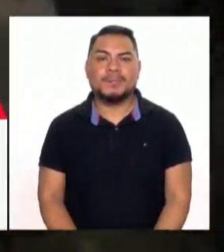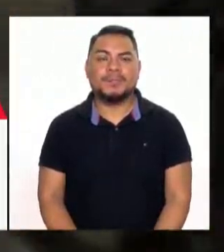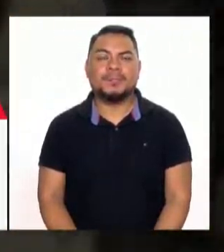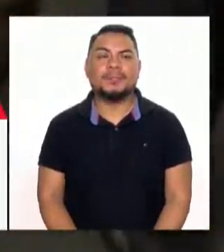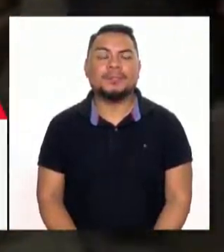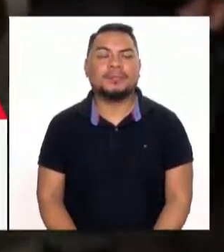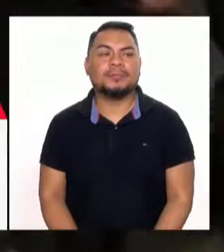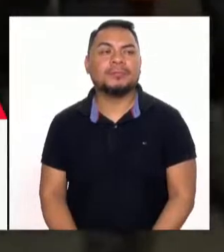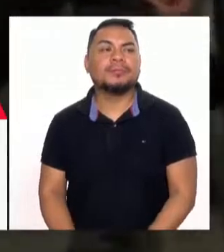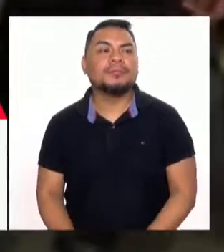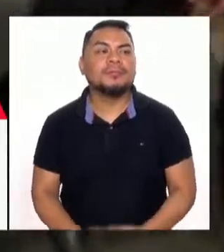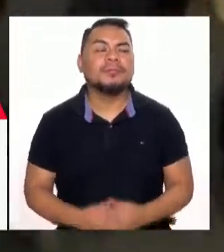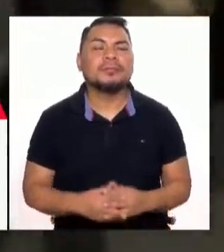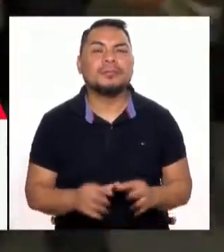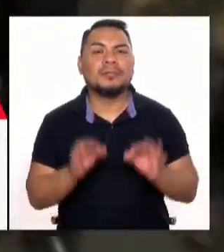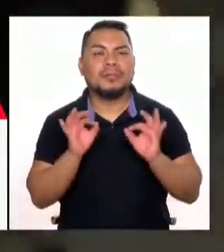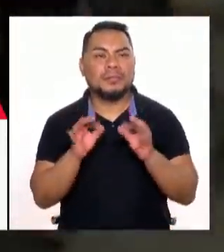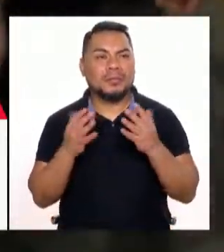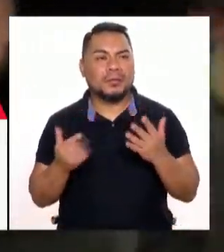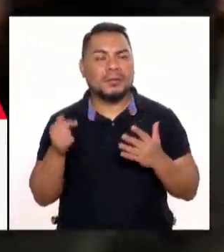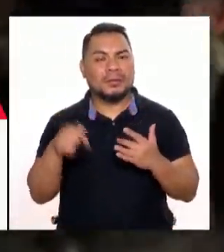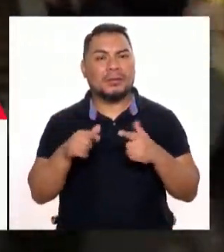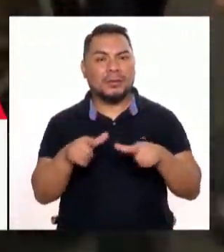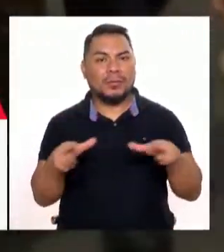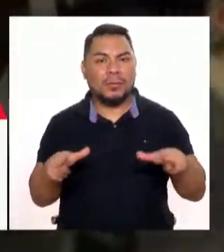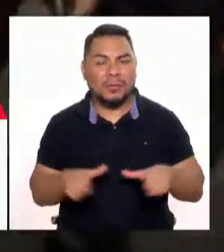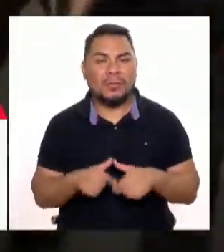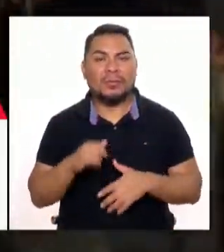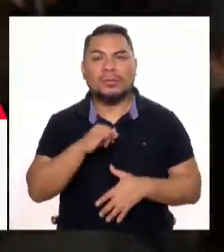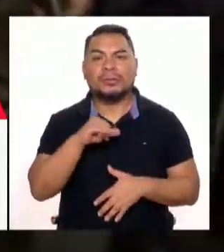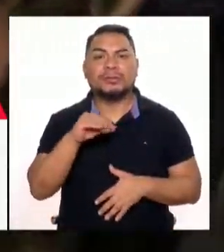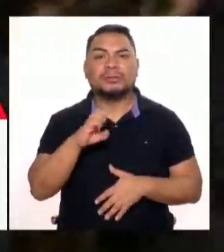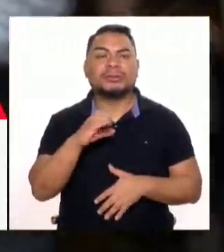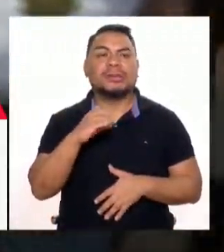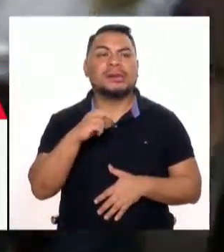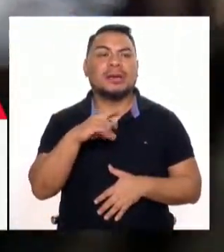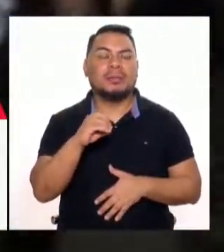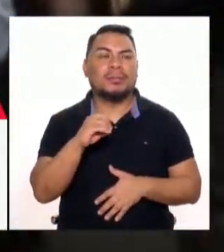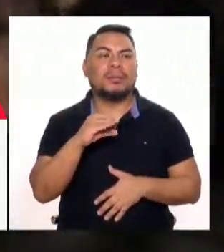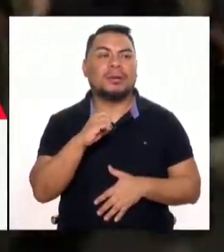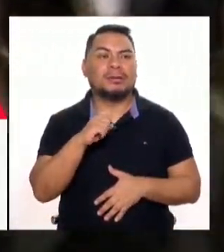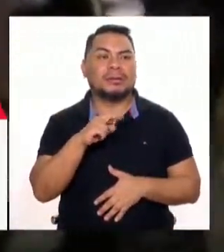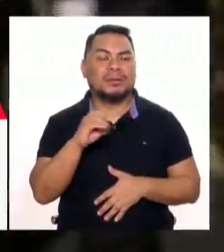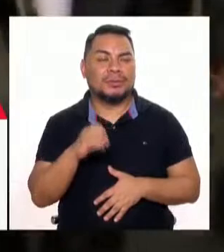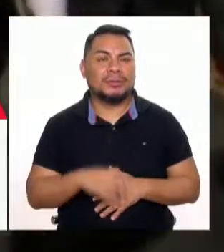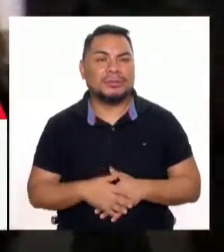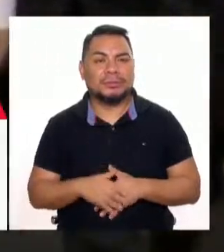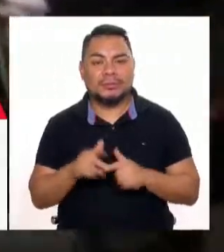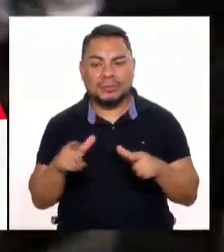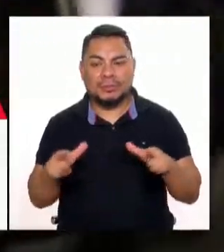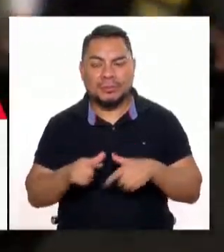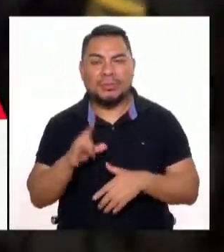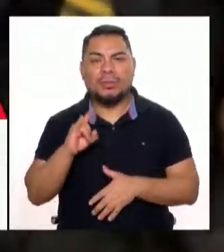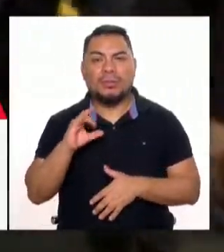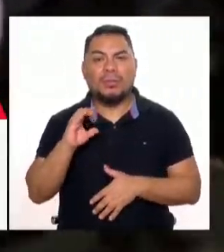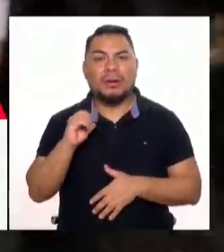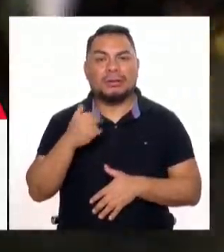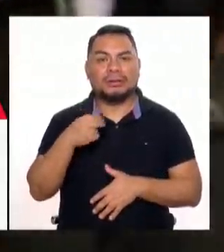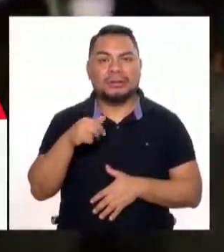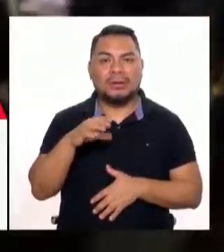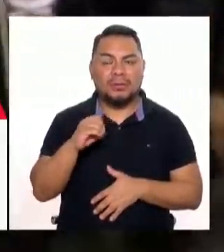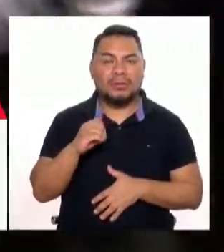estamos exactamente en el distrito de José Crespo y Castro sector de aucayaco